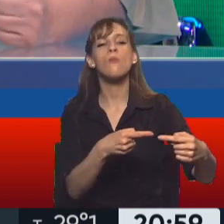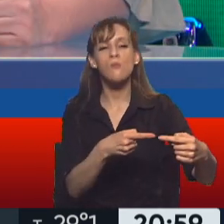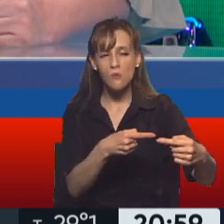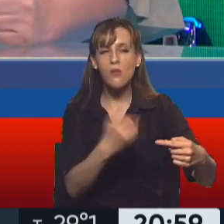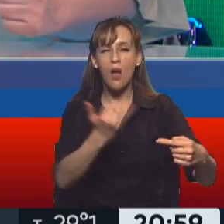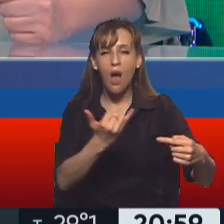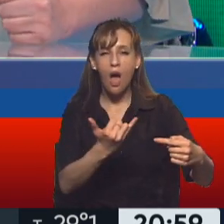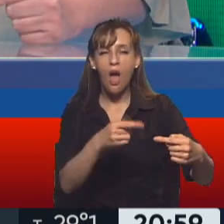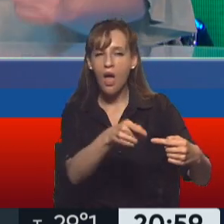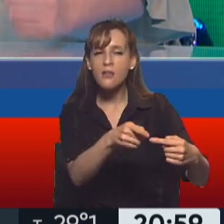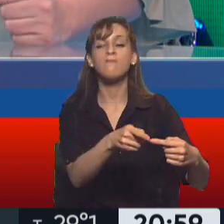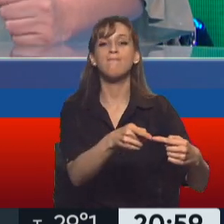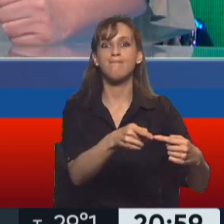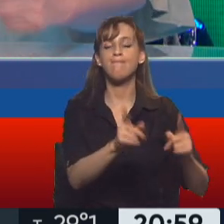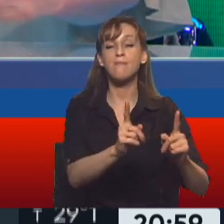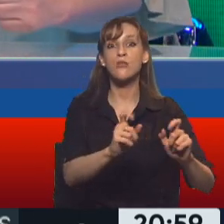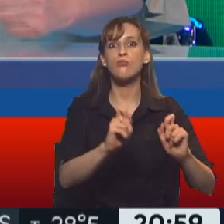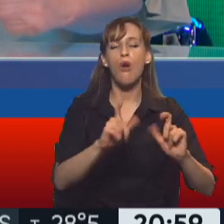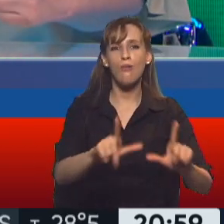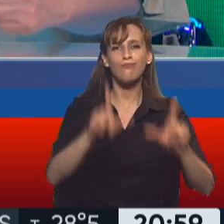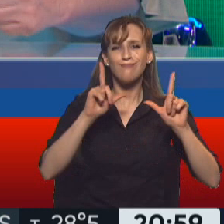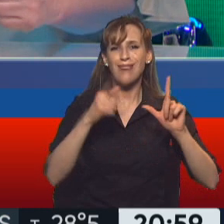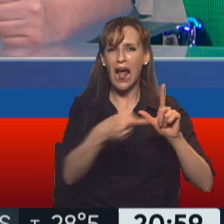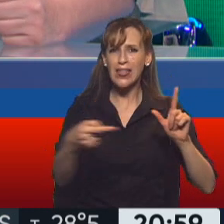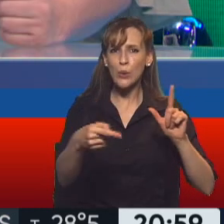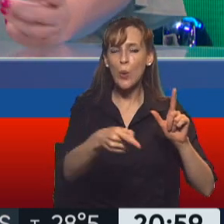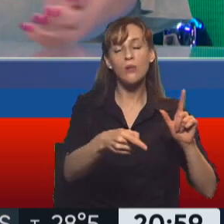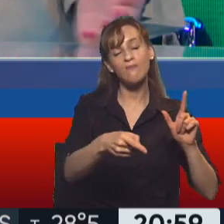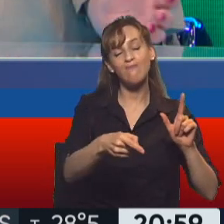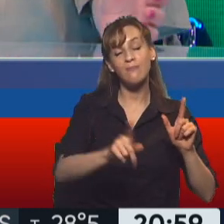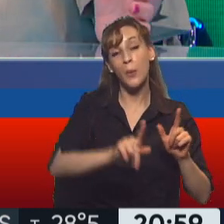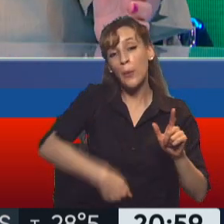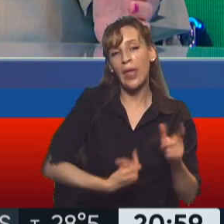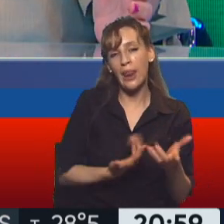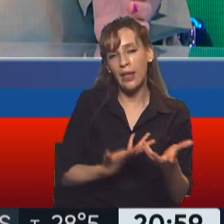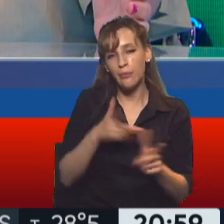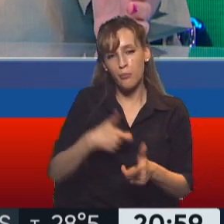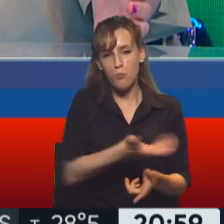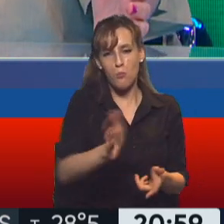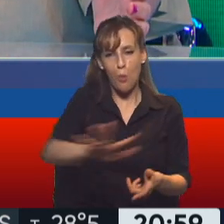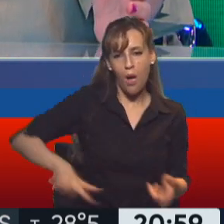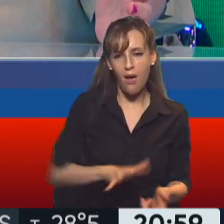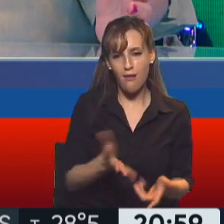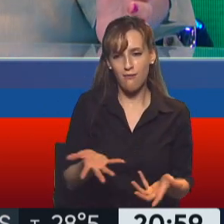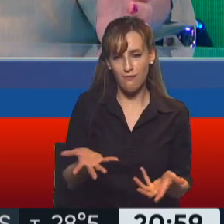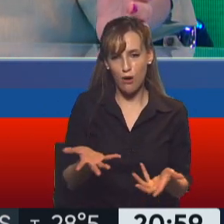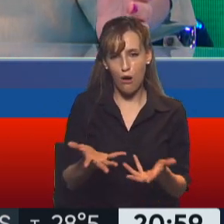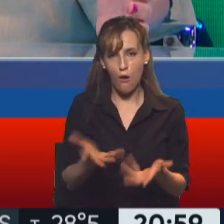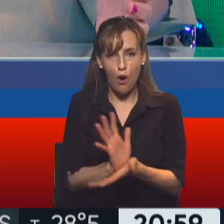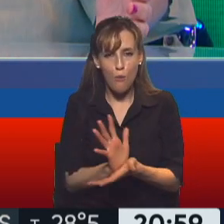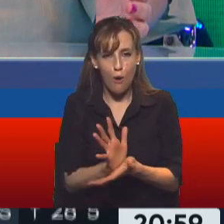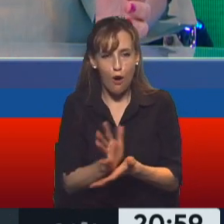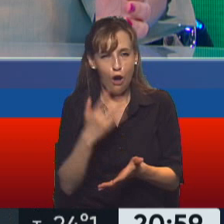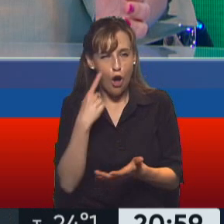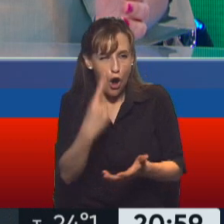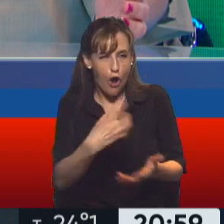entre ellos. Entonces me parece que ese desprestigio finalmente termina siendo mella, entonces estamos hablando de muy poquita gente. ¿Entendés que no se ha podido poner de acuerdo para